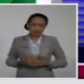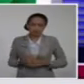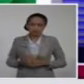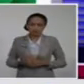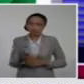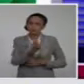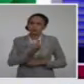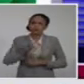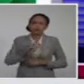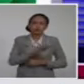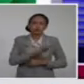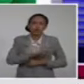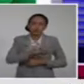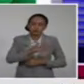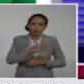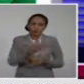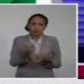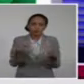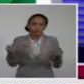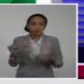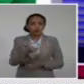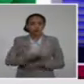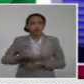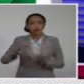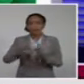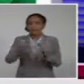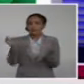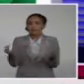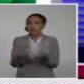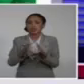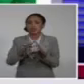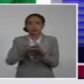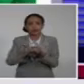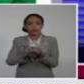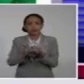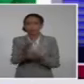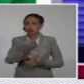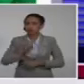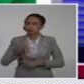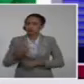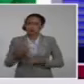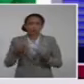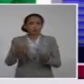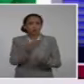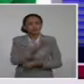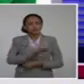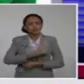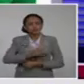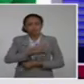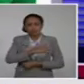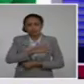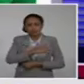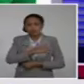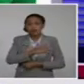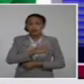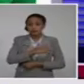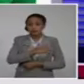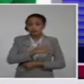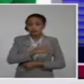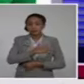mucho, damos las condolencias a sus familiares y amistades, y